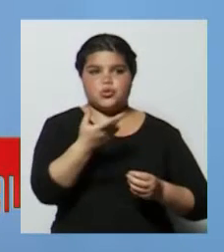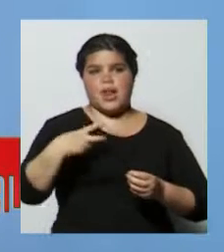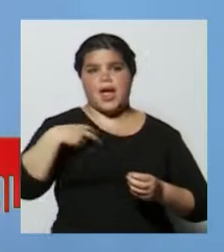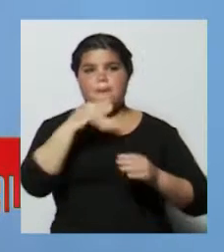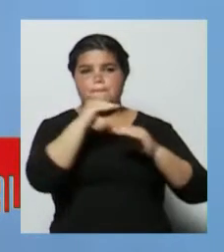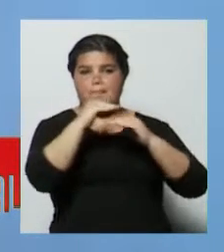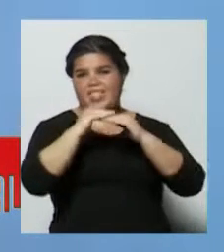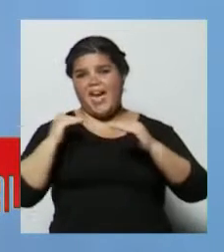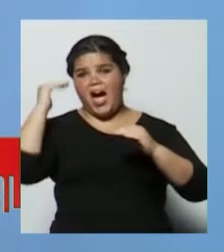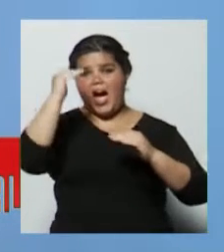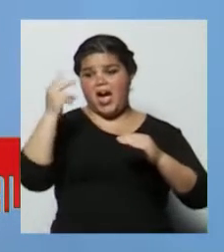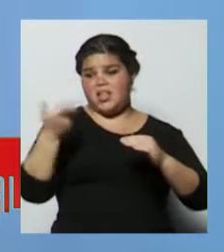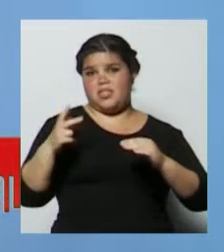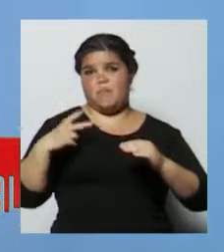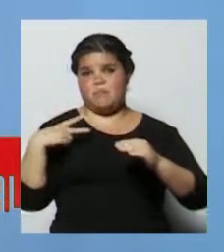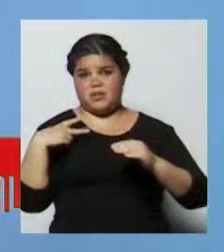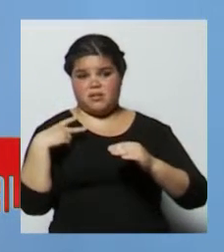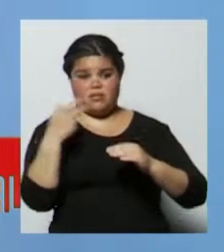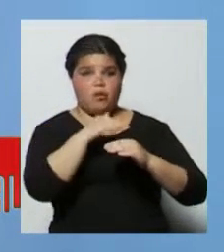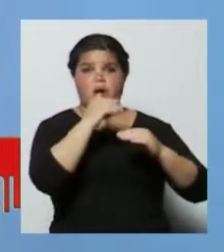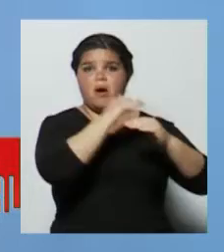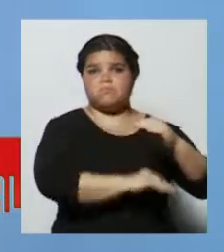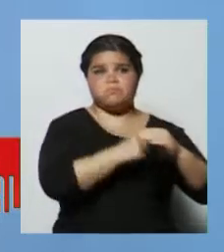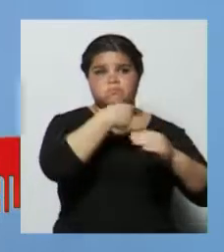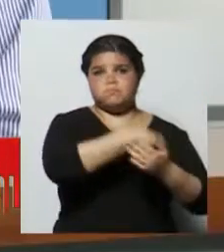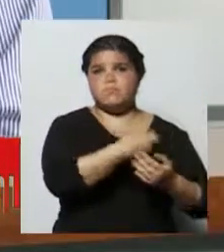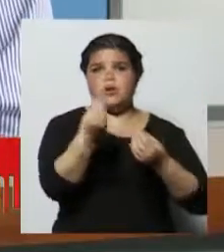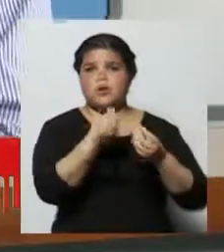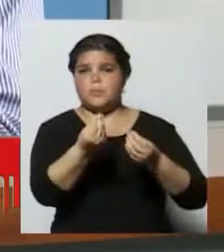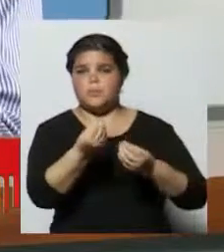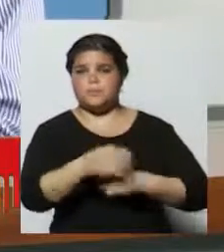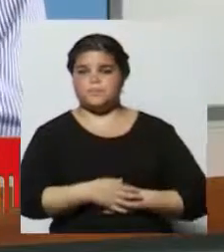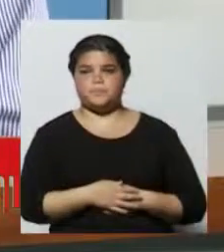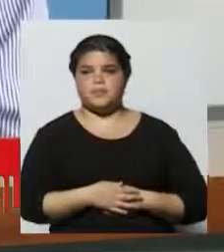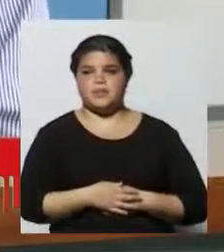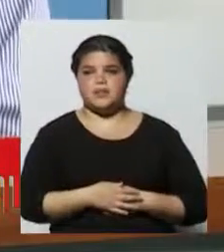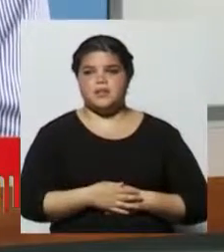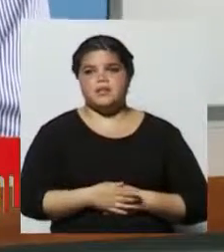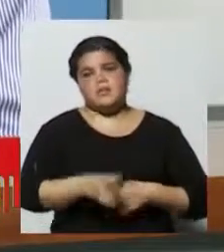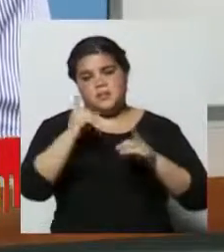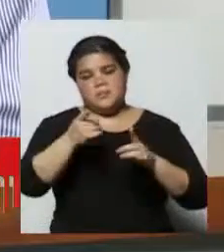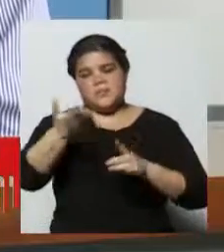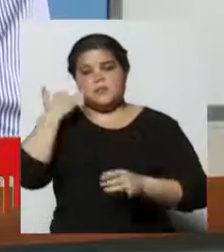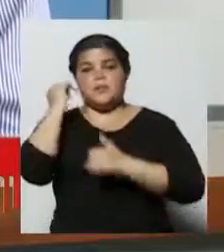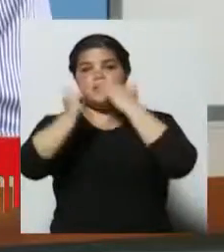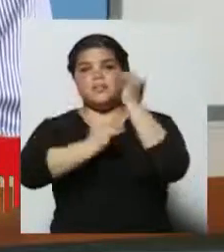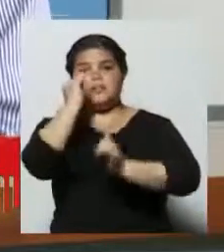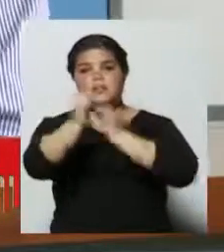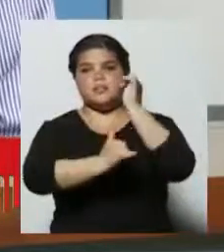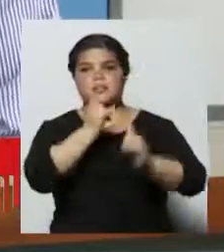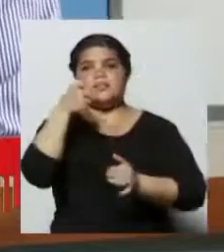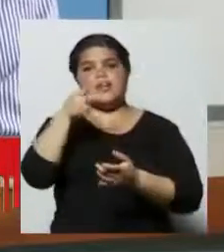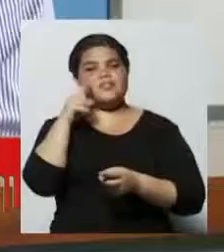pagan lo mismo que las clases más vulnerables, ¿no? Eso lo critica también el informe. Claro, exactamente. Es un poco lo que te decía recién, que eso hay que